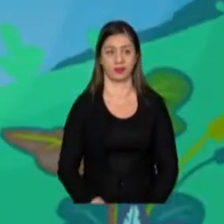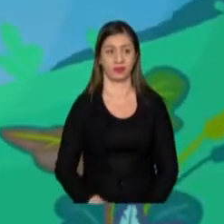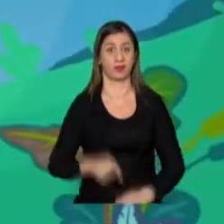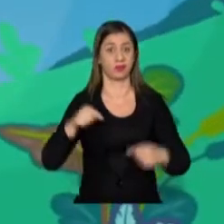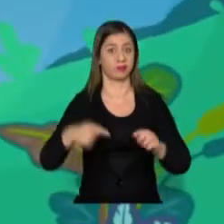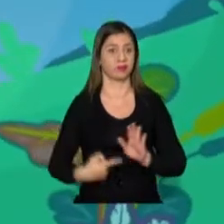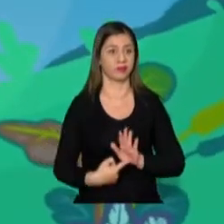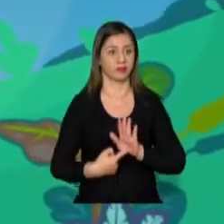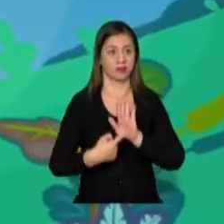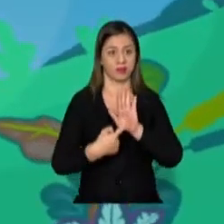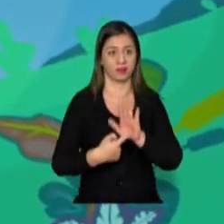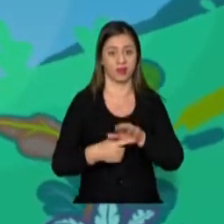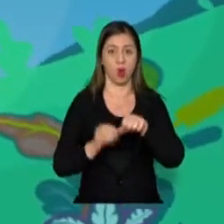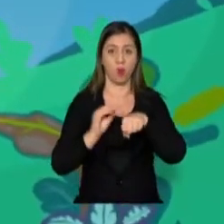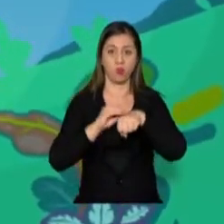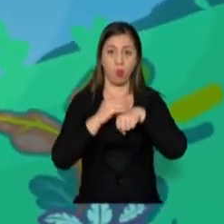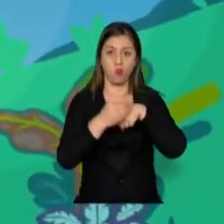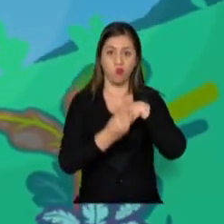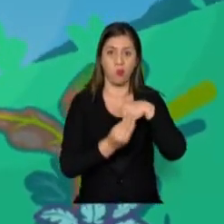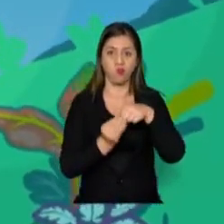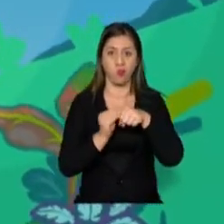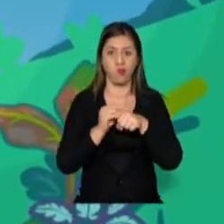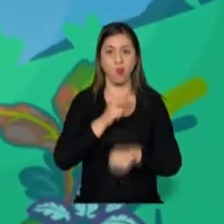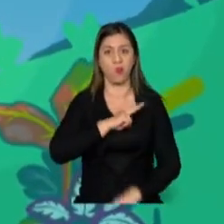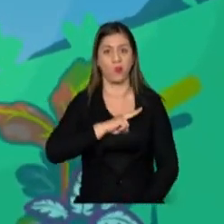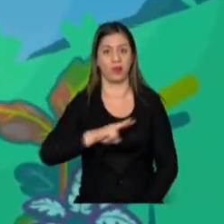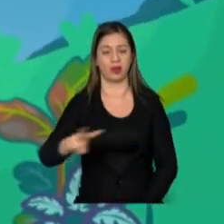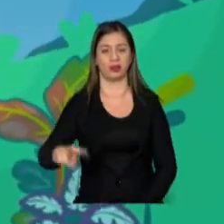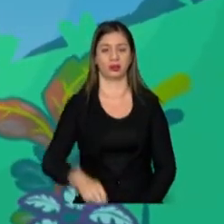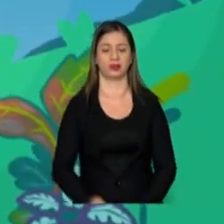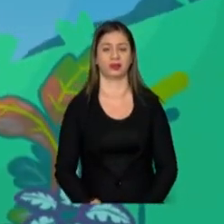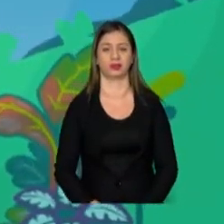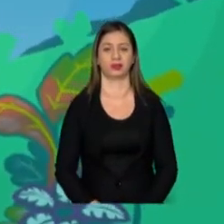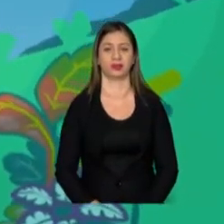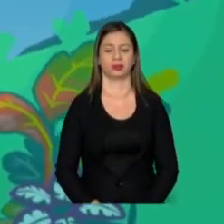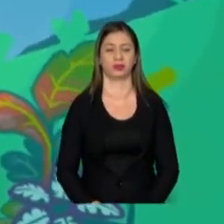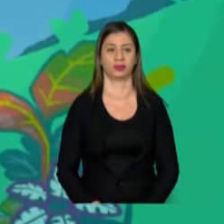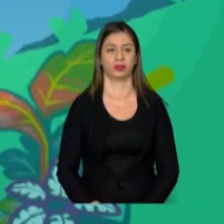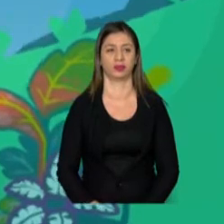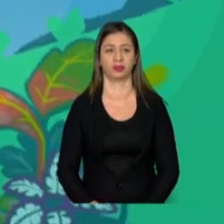Hoy presentamos las moras del valle.